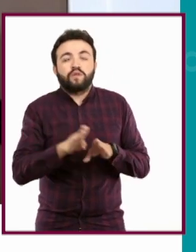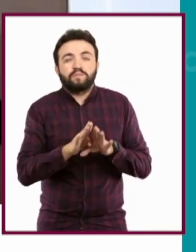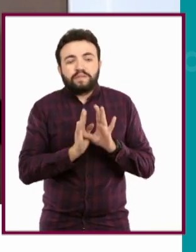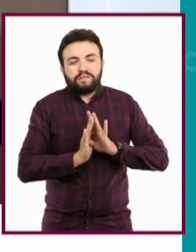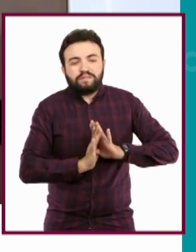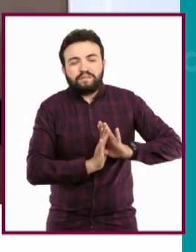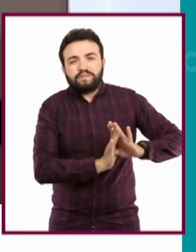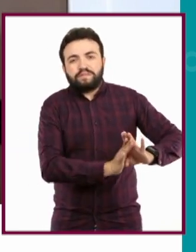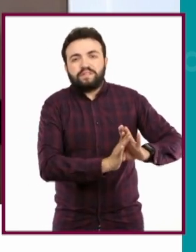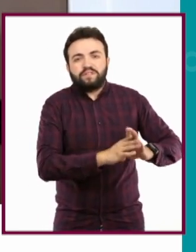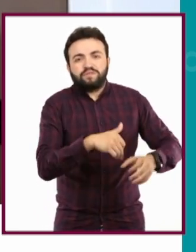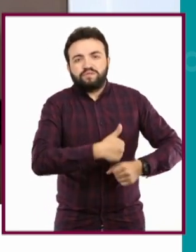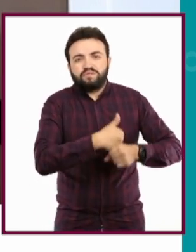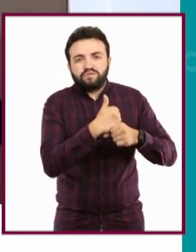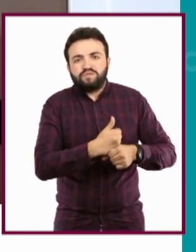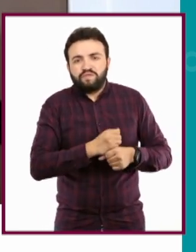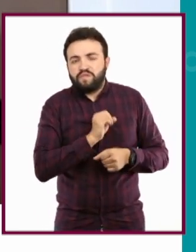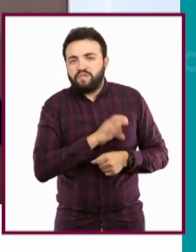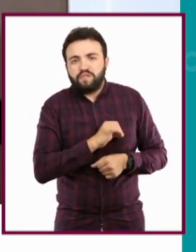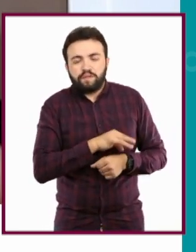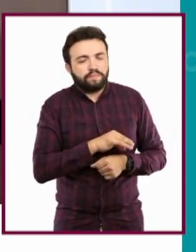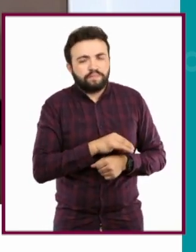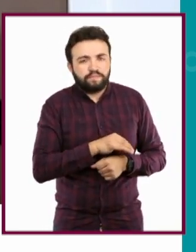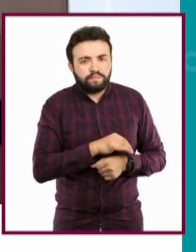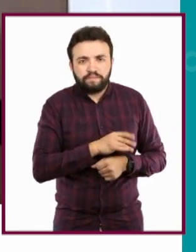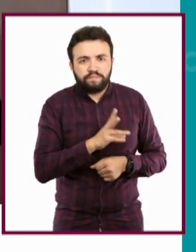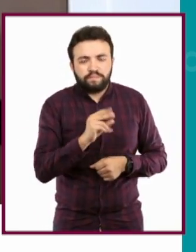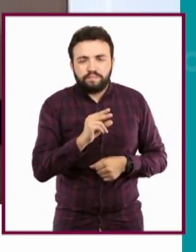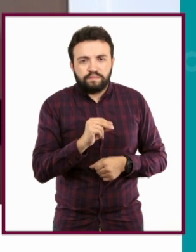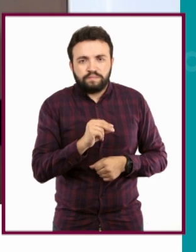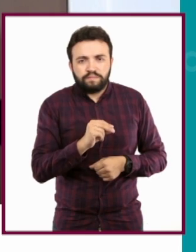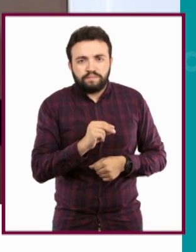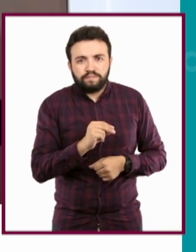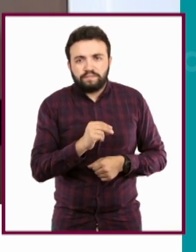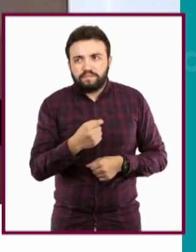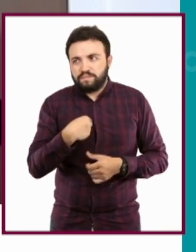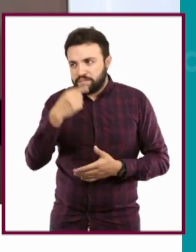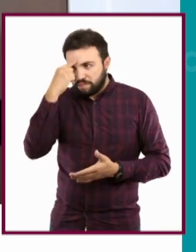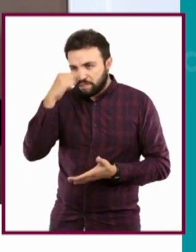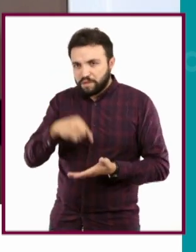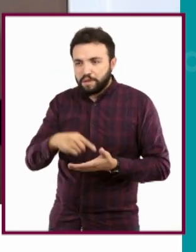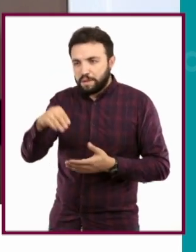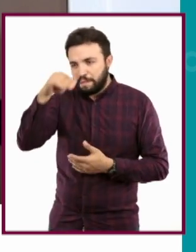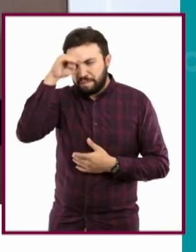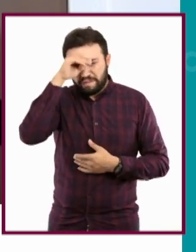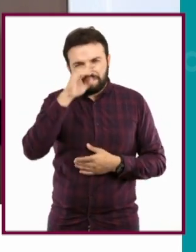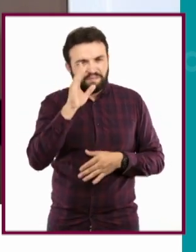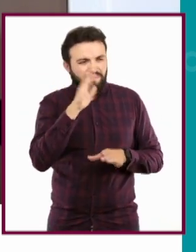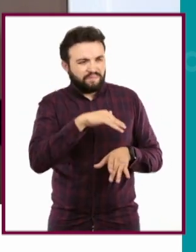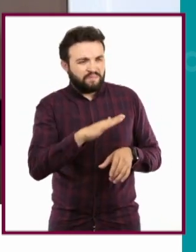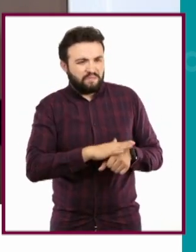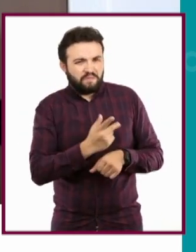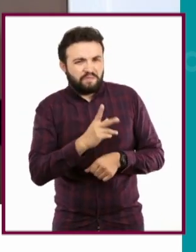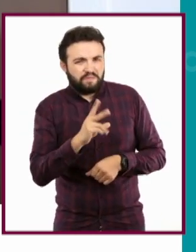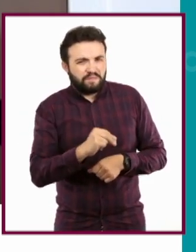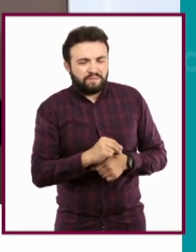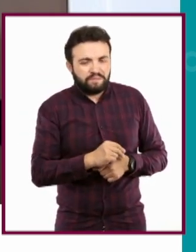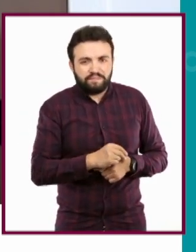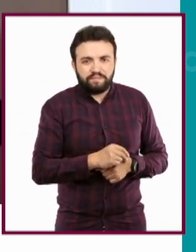el dolor. Esto a lo mejor suena contraintuitivo, pero en realidad no lo